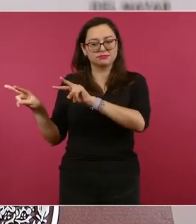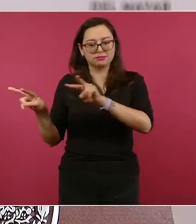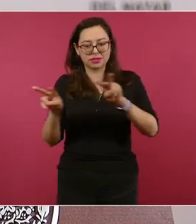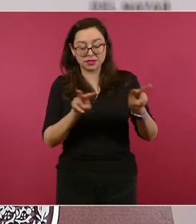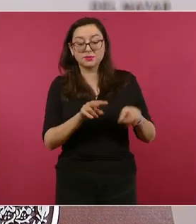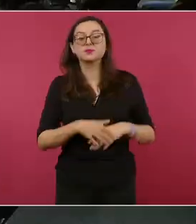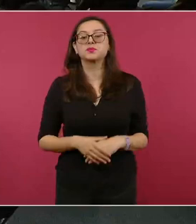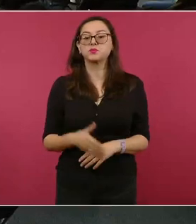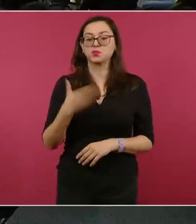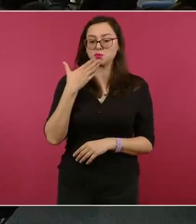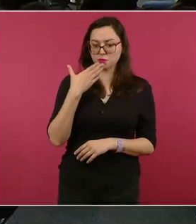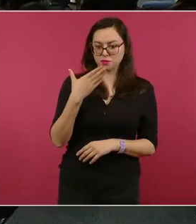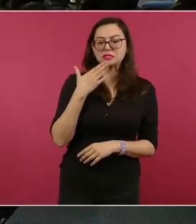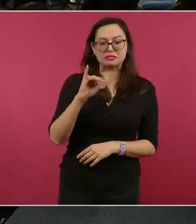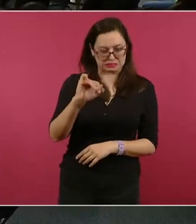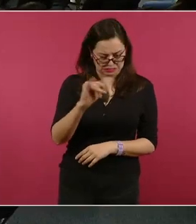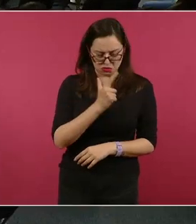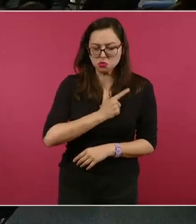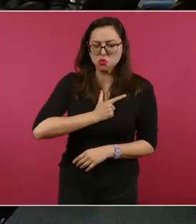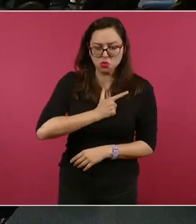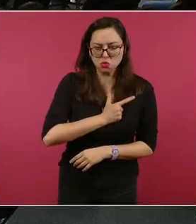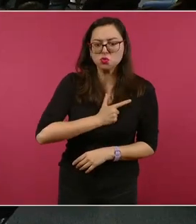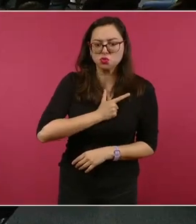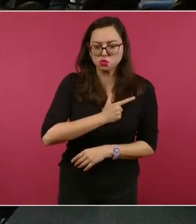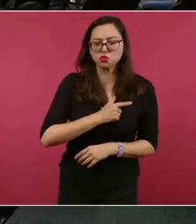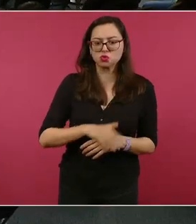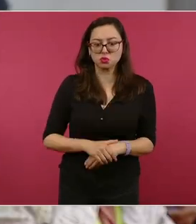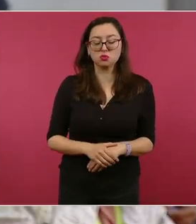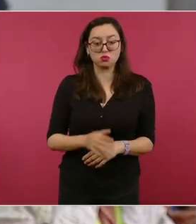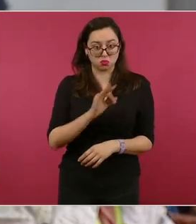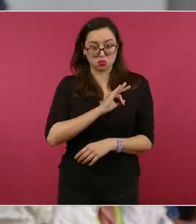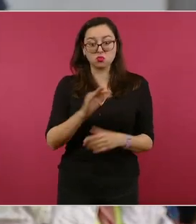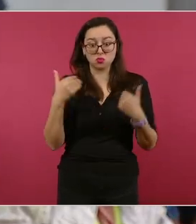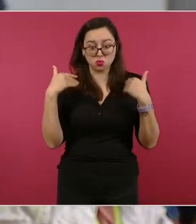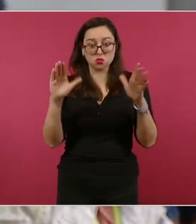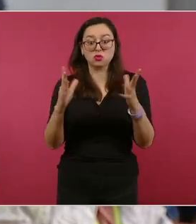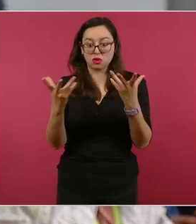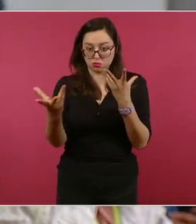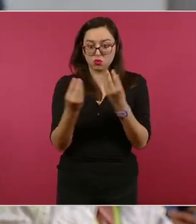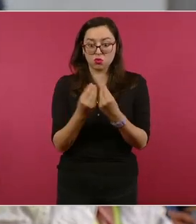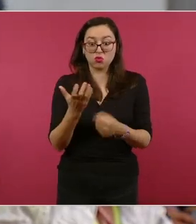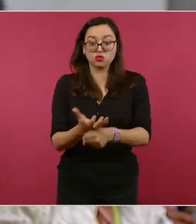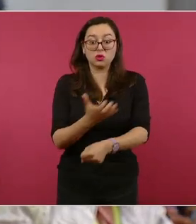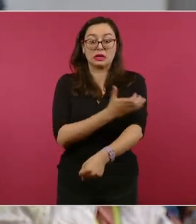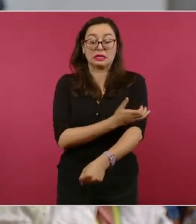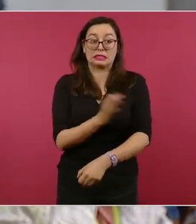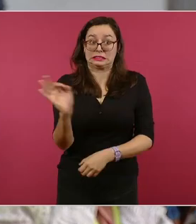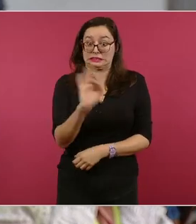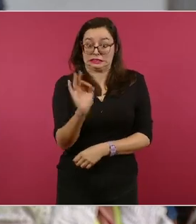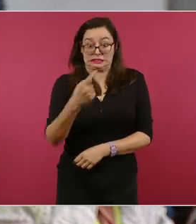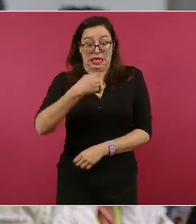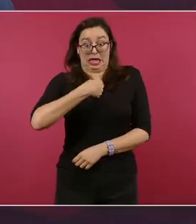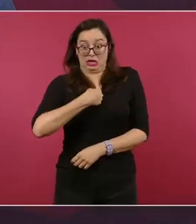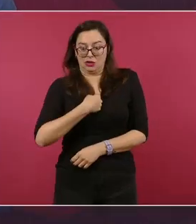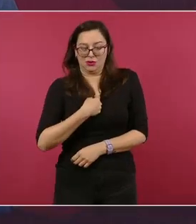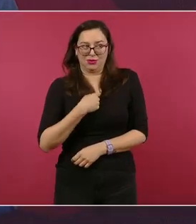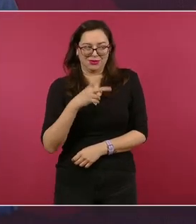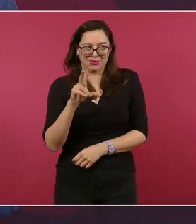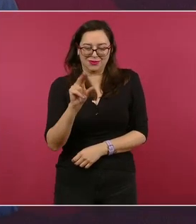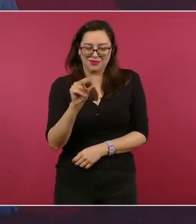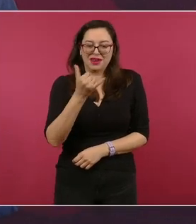Pues bien, señor presidente, le tomo la palabra. Me encantaría que usted me acompañara y poder yo no, pero todas esas cifras. Pero Germán